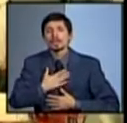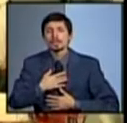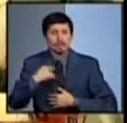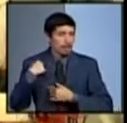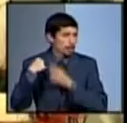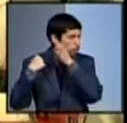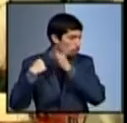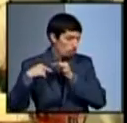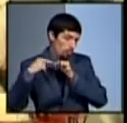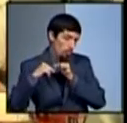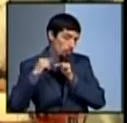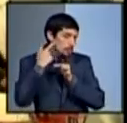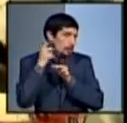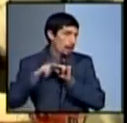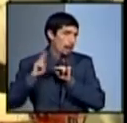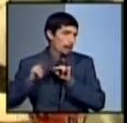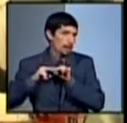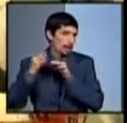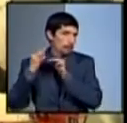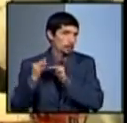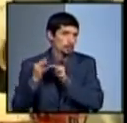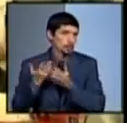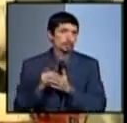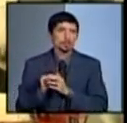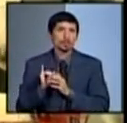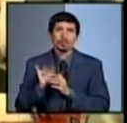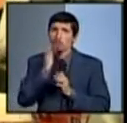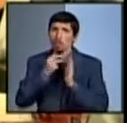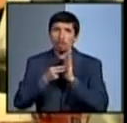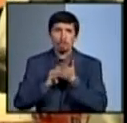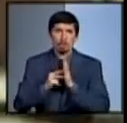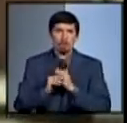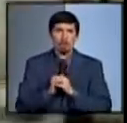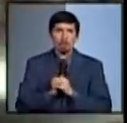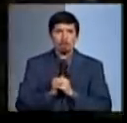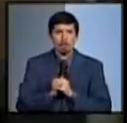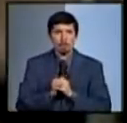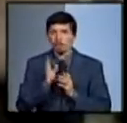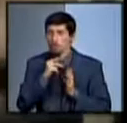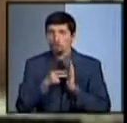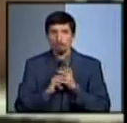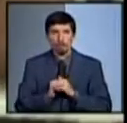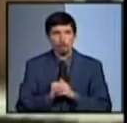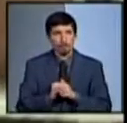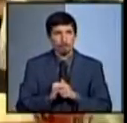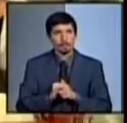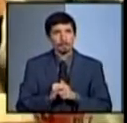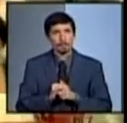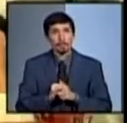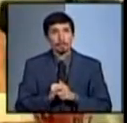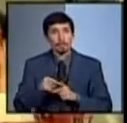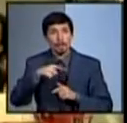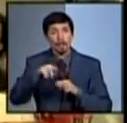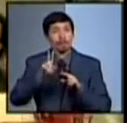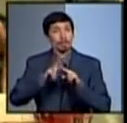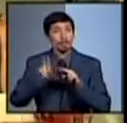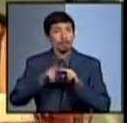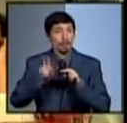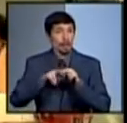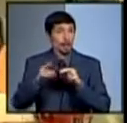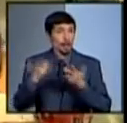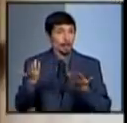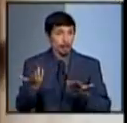puntas había pensado yo. Me parece. ¿Sí? ¿Te parece? Sí, no, no hay problema. Genial. No hay problema. Gracias. Vamos a preparar este